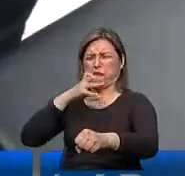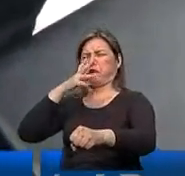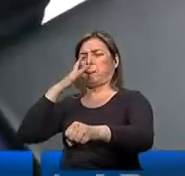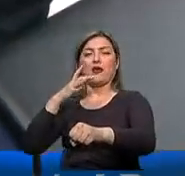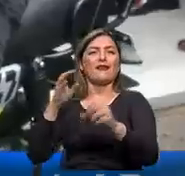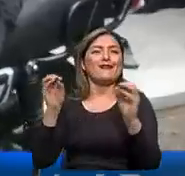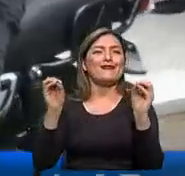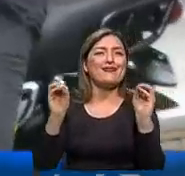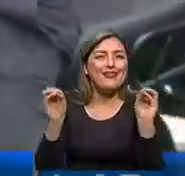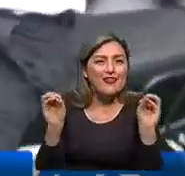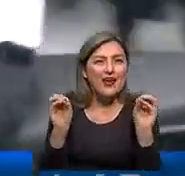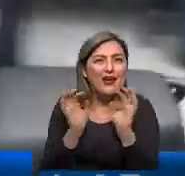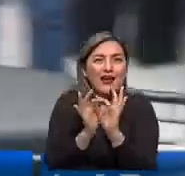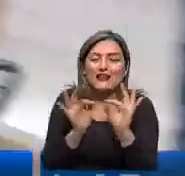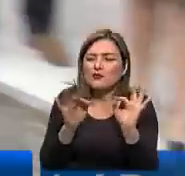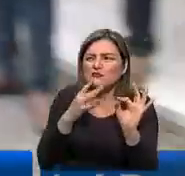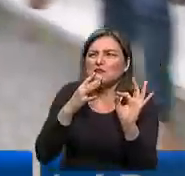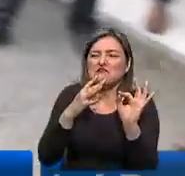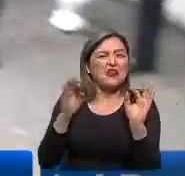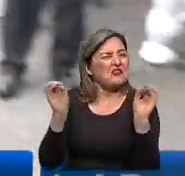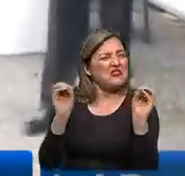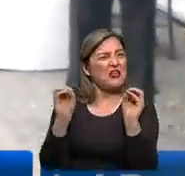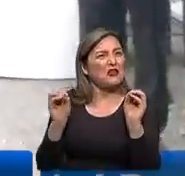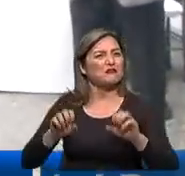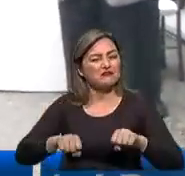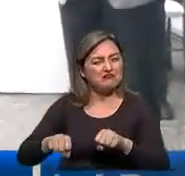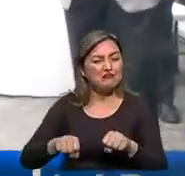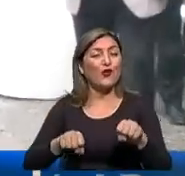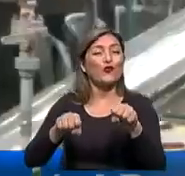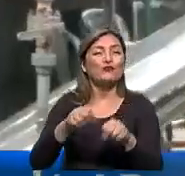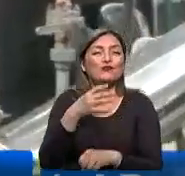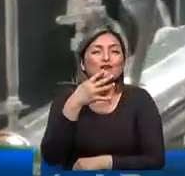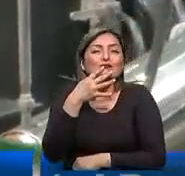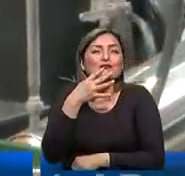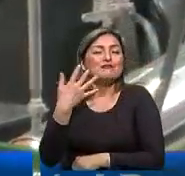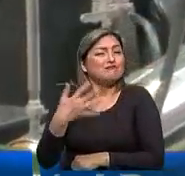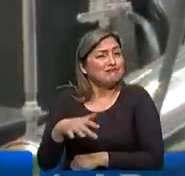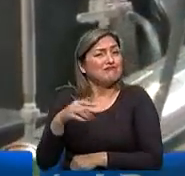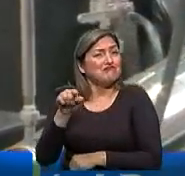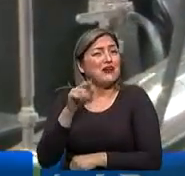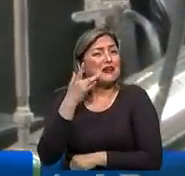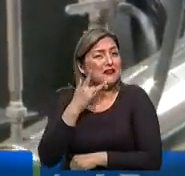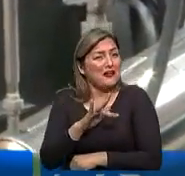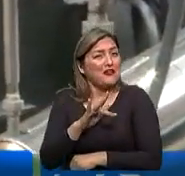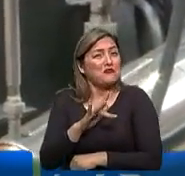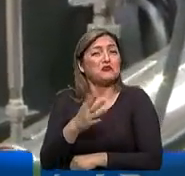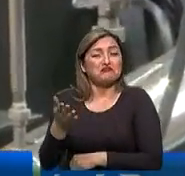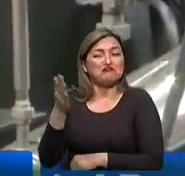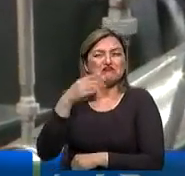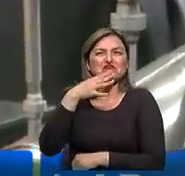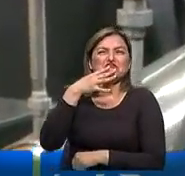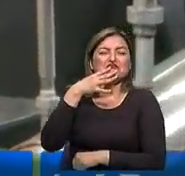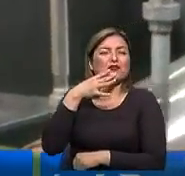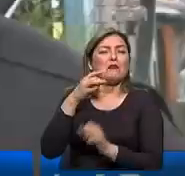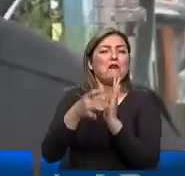humo ni olor. De hecho, el combustible como tal tiene un olor particular, extraño pero predecible,